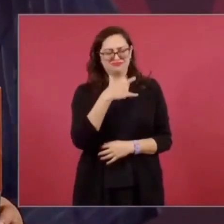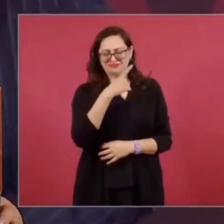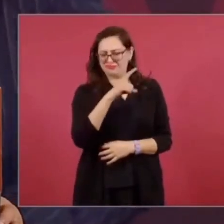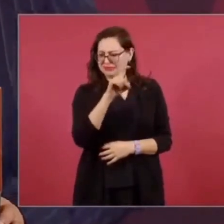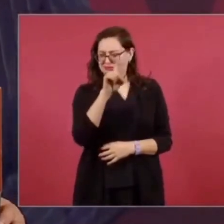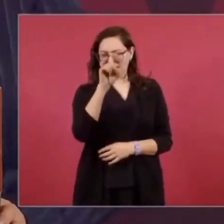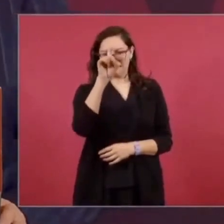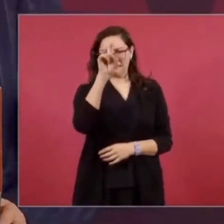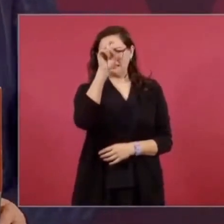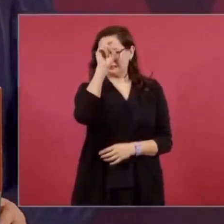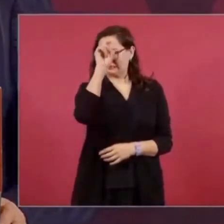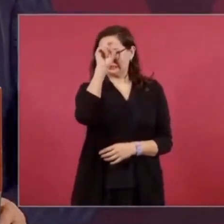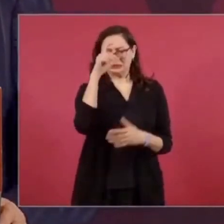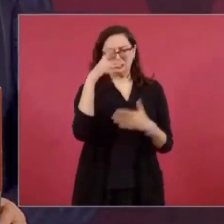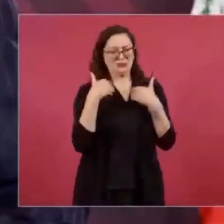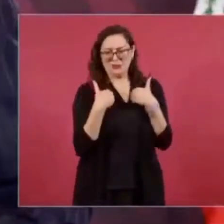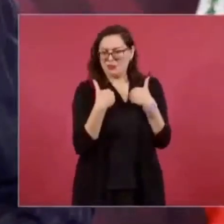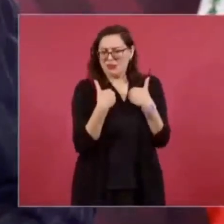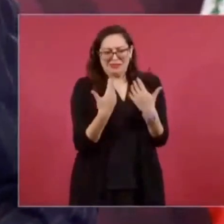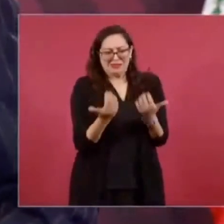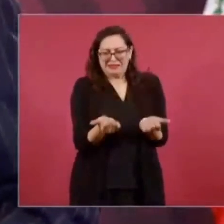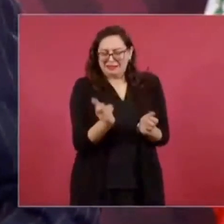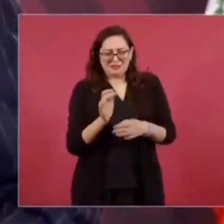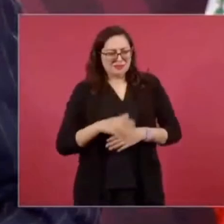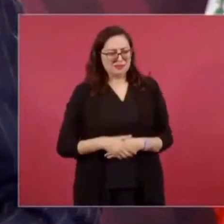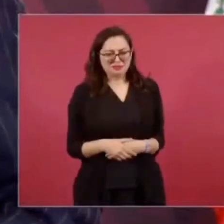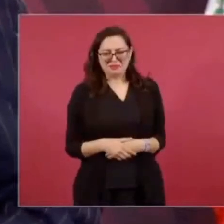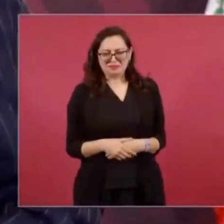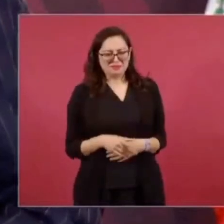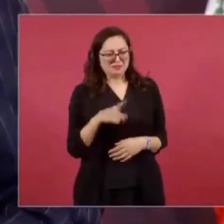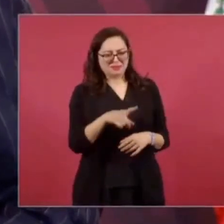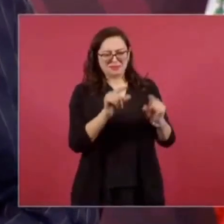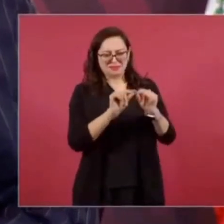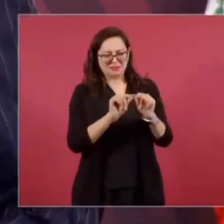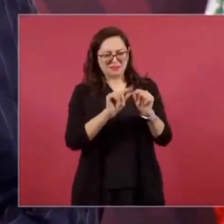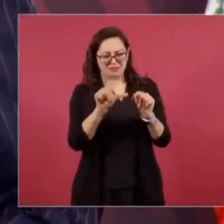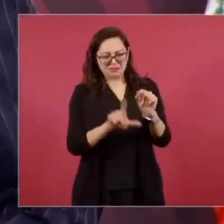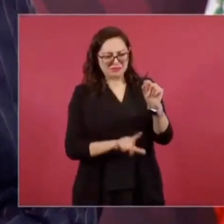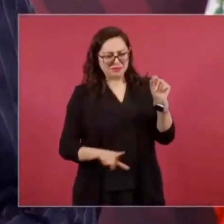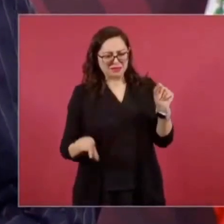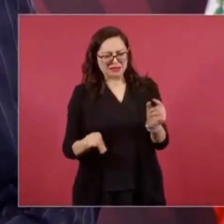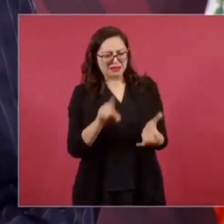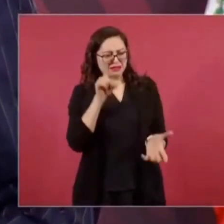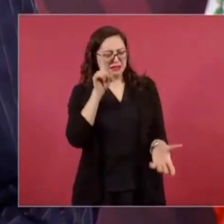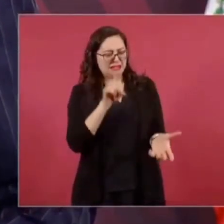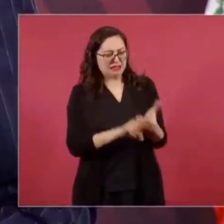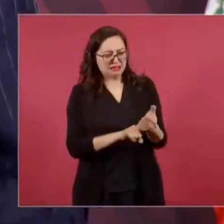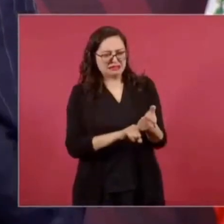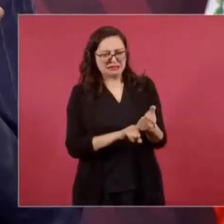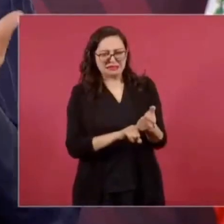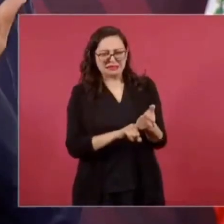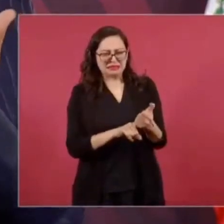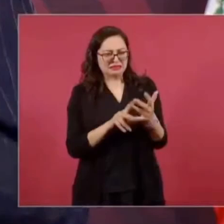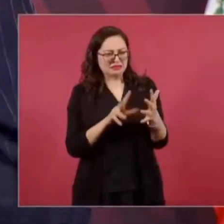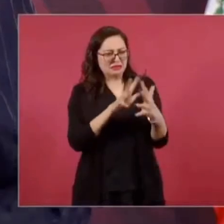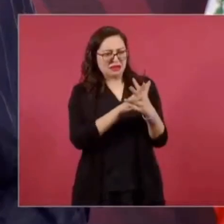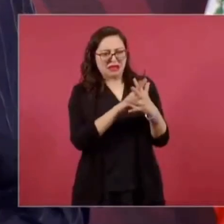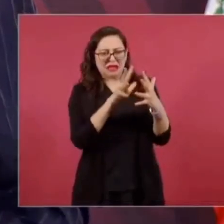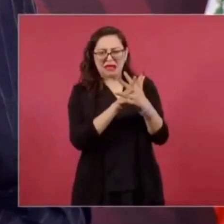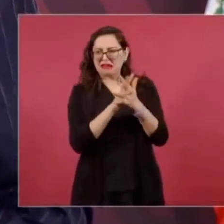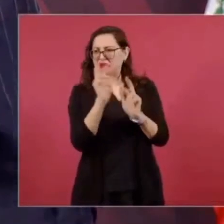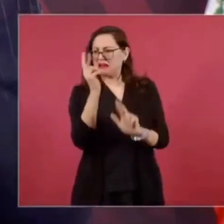insondable la causa determinante del éxito relativo obtenido por los